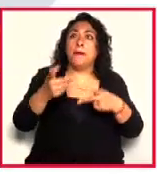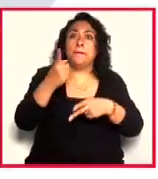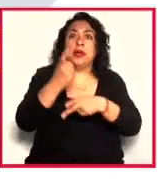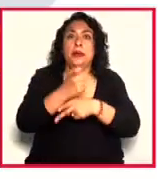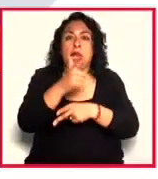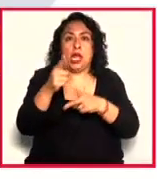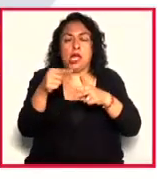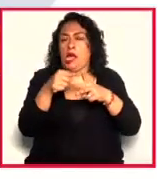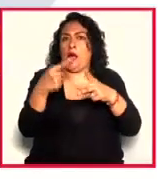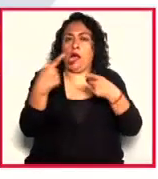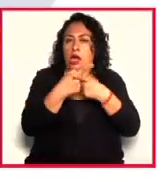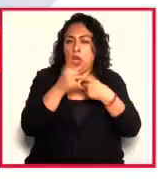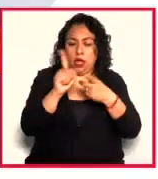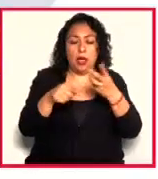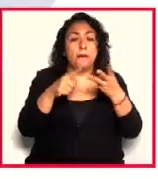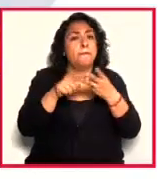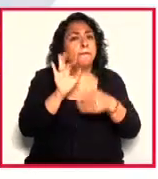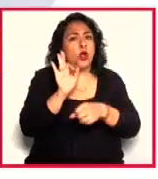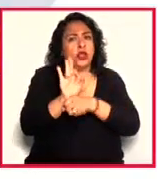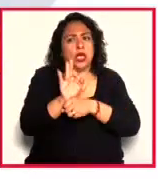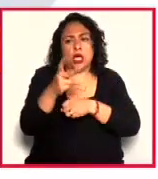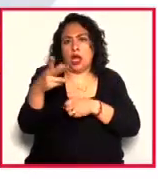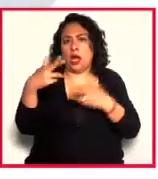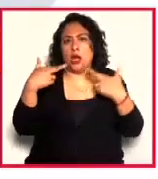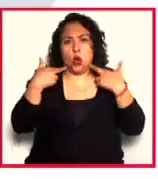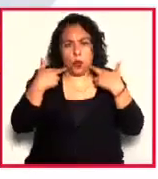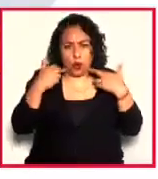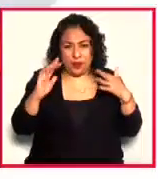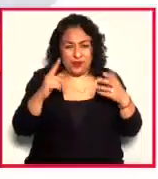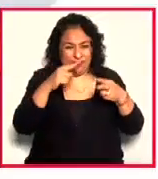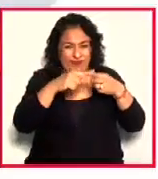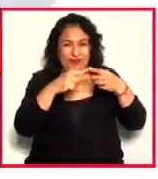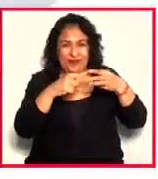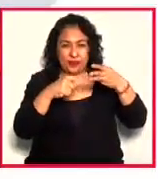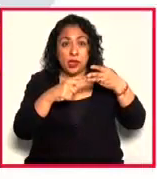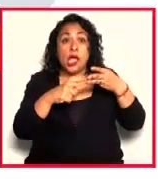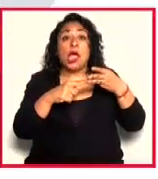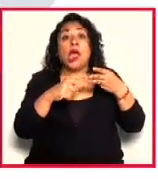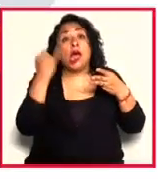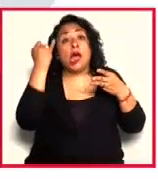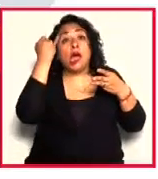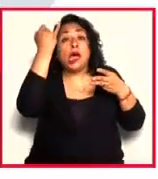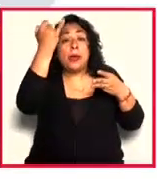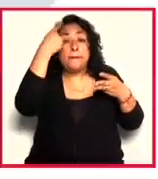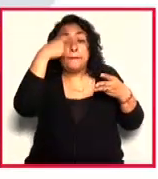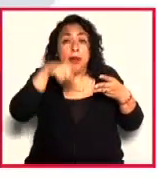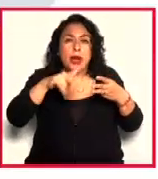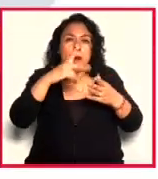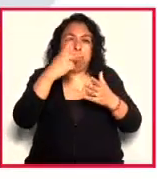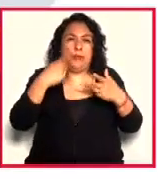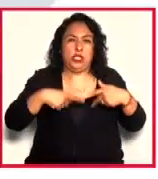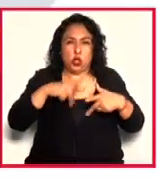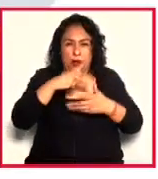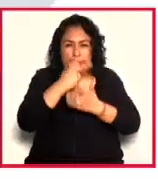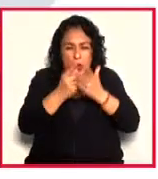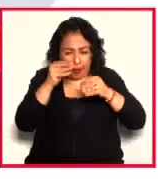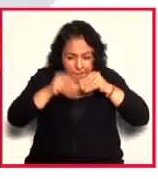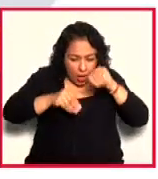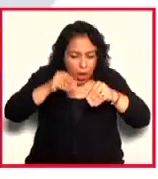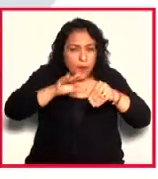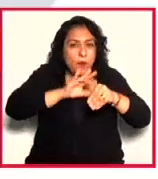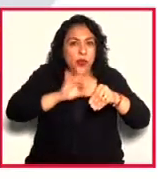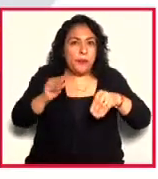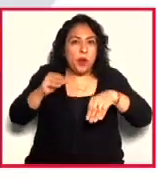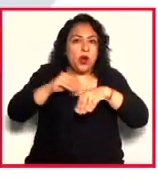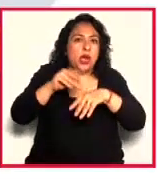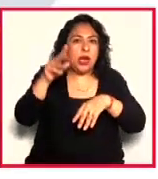3. Deberán proteger su propia existencia. Estos criterios se crearon con la idea de que los programadores podían instalarlos en la